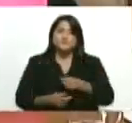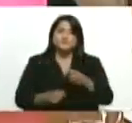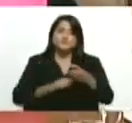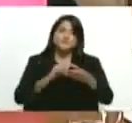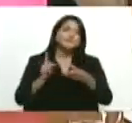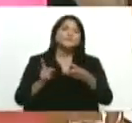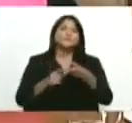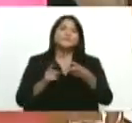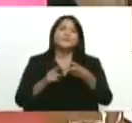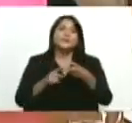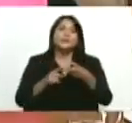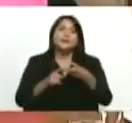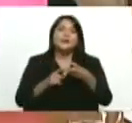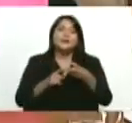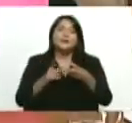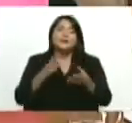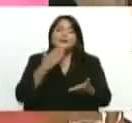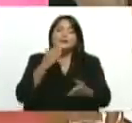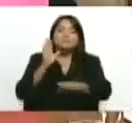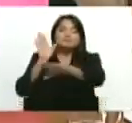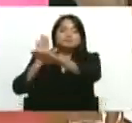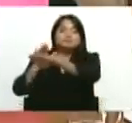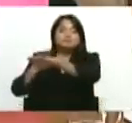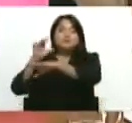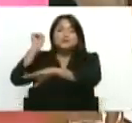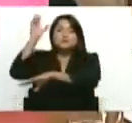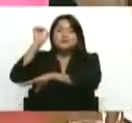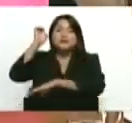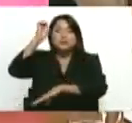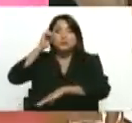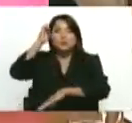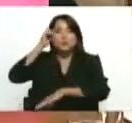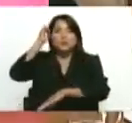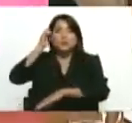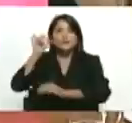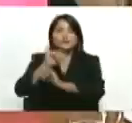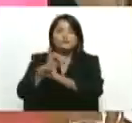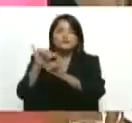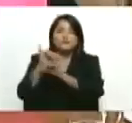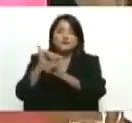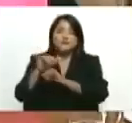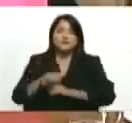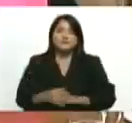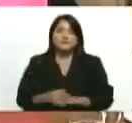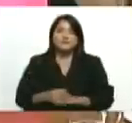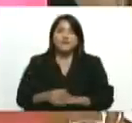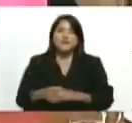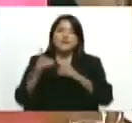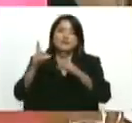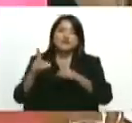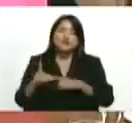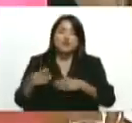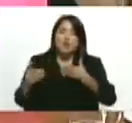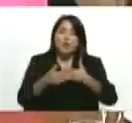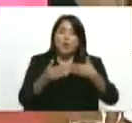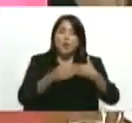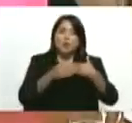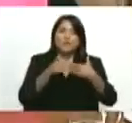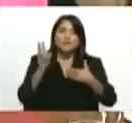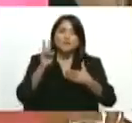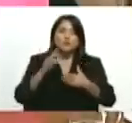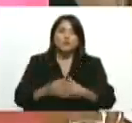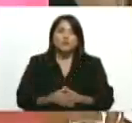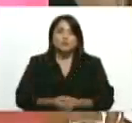Tercero, exigir al Parlamento Europeo el cese inmediato de las acciones injerencistas